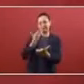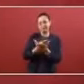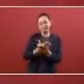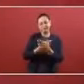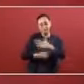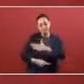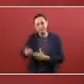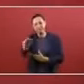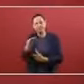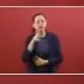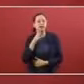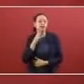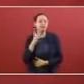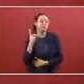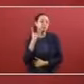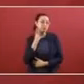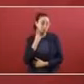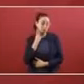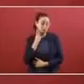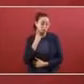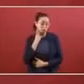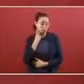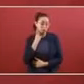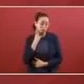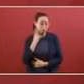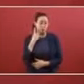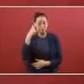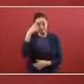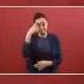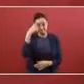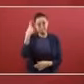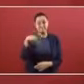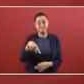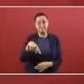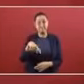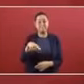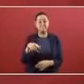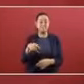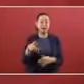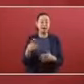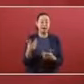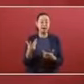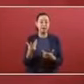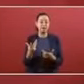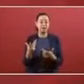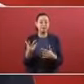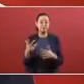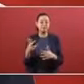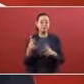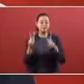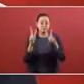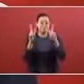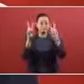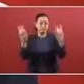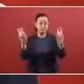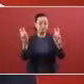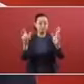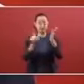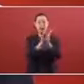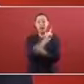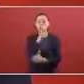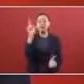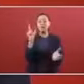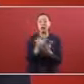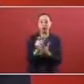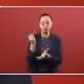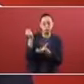Cámara de Diputados, que es la Ley de Austeridad Republicana, en donde ya se establece